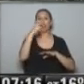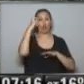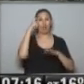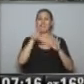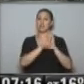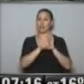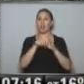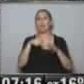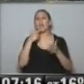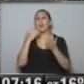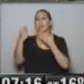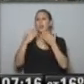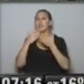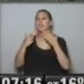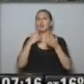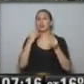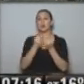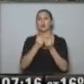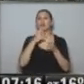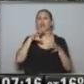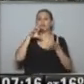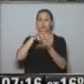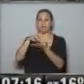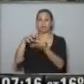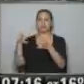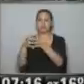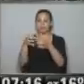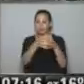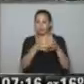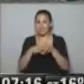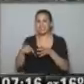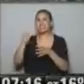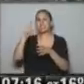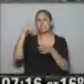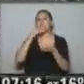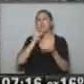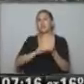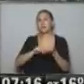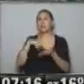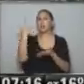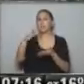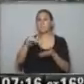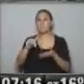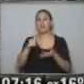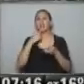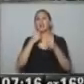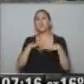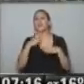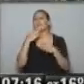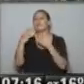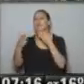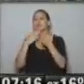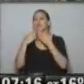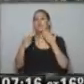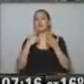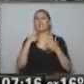Así será debatido en varios plenarios de comisiones en el Senado Nacional. El próximo martes comenzará a ser debatido